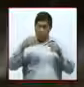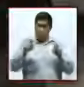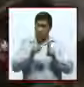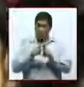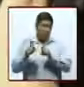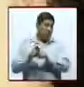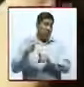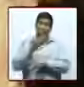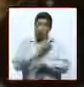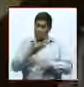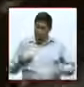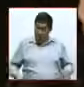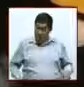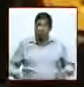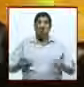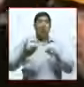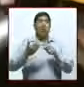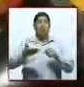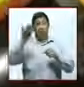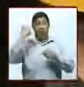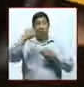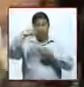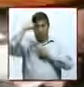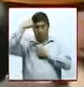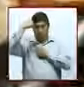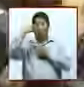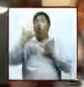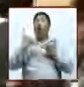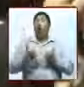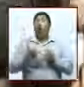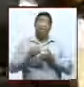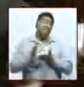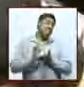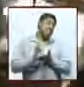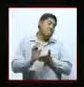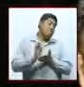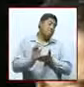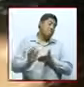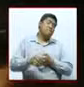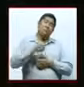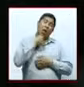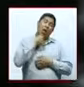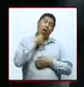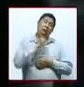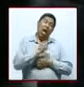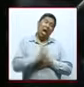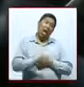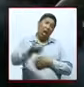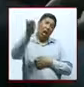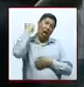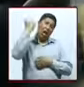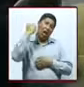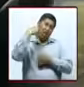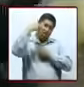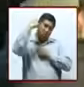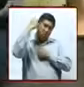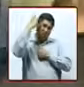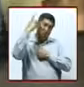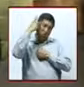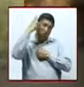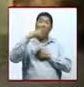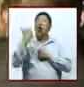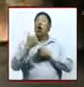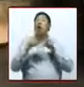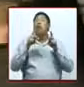Nacional, no convocado en su momento, hoy es prorrogado, caduco del MAS y PCP, hoy está a la cabeza de otra